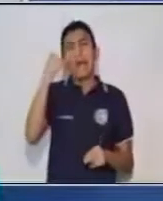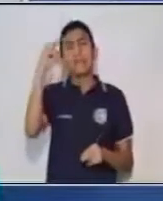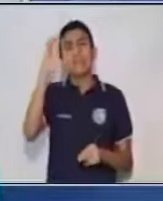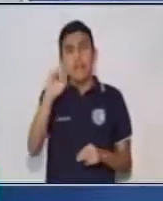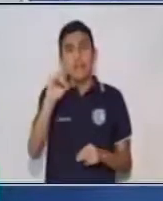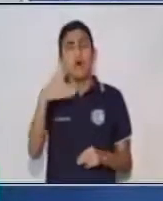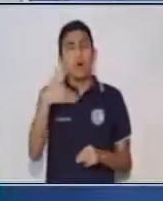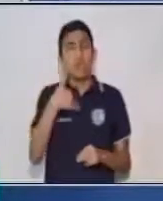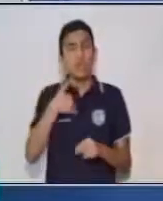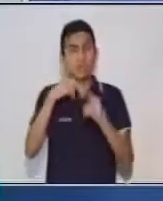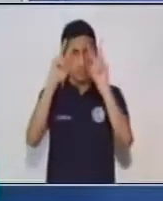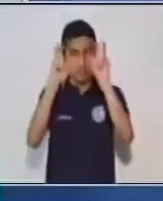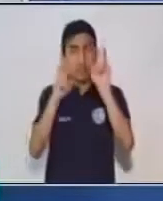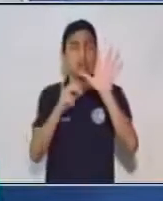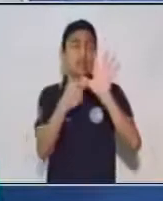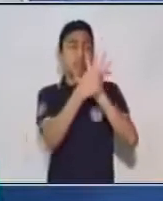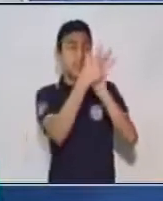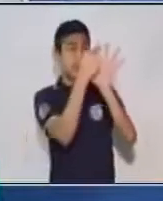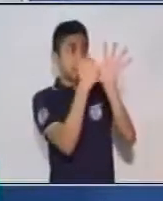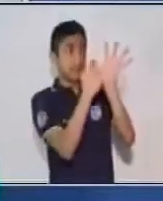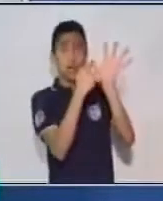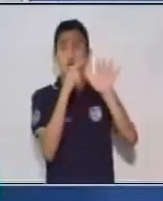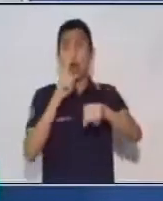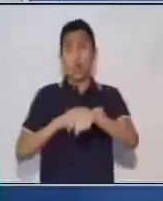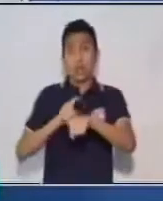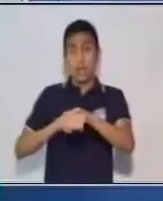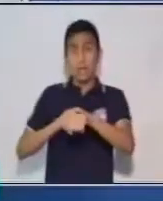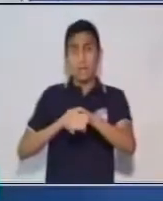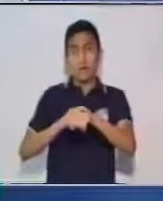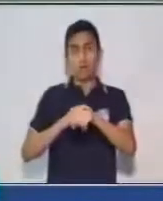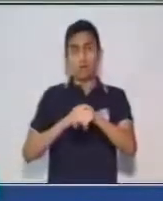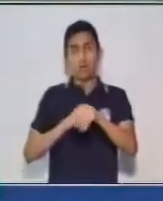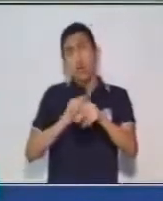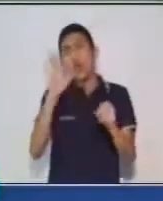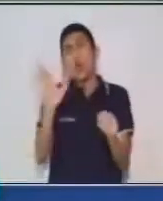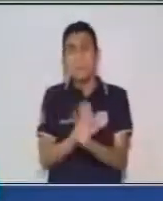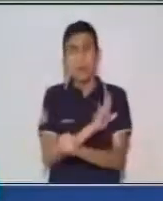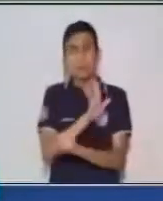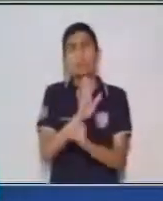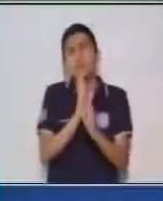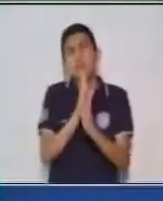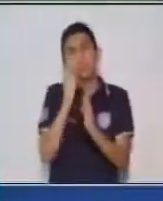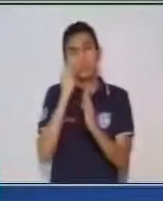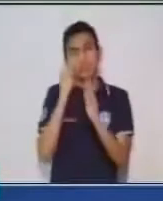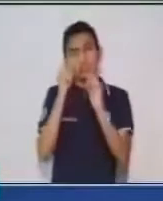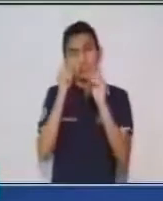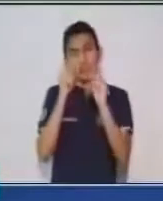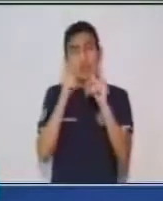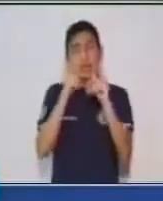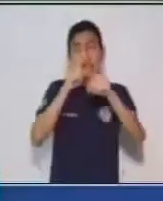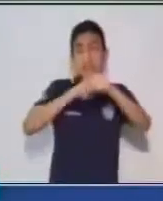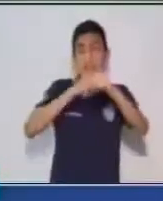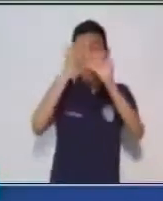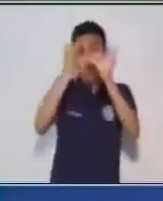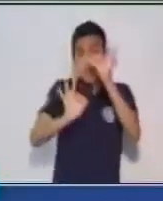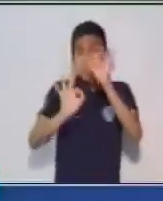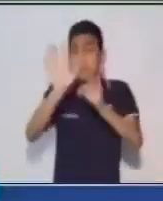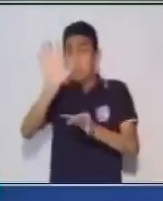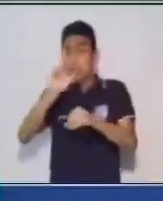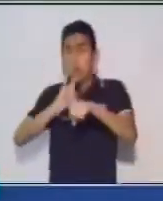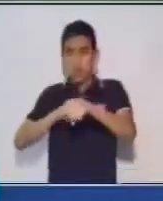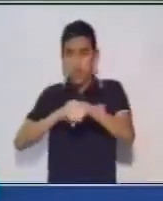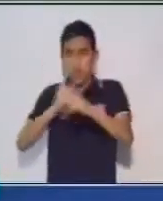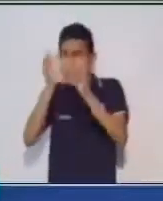vamos a tener 5 tiempos compuestos. Quiero que tengas esto claro. Tiempos simples, 5 tiempos